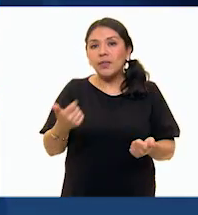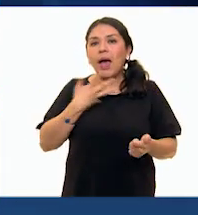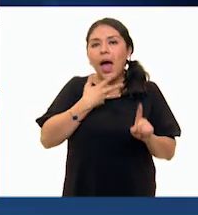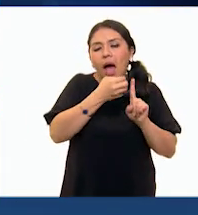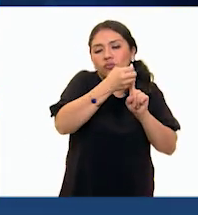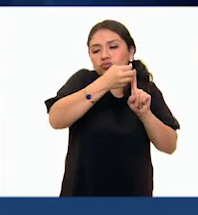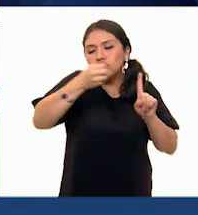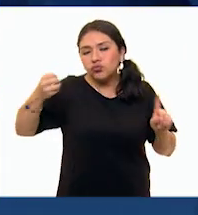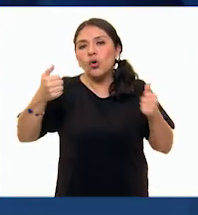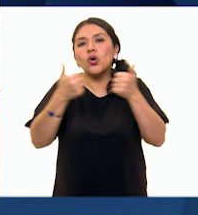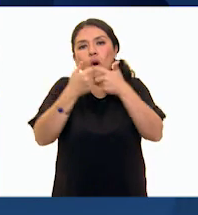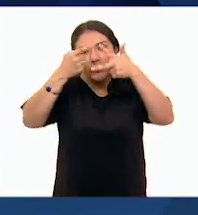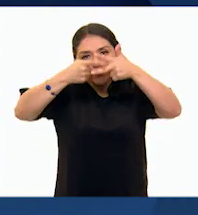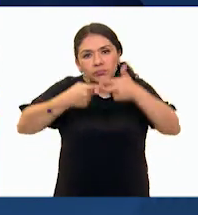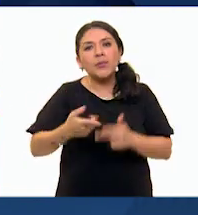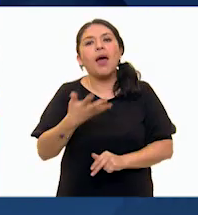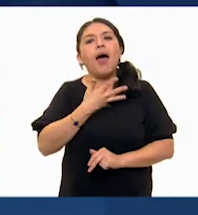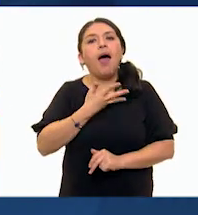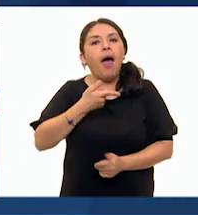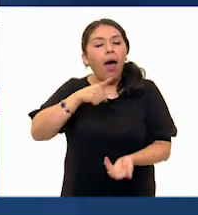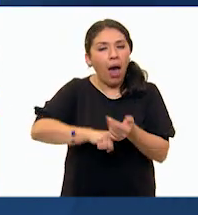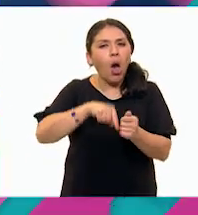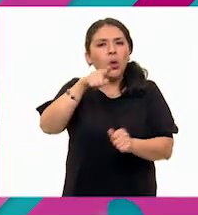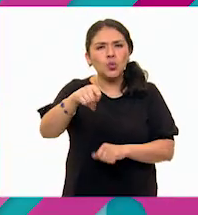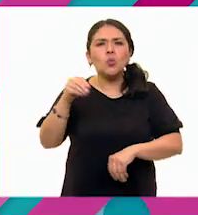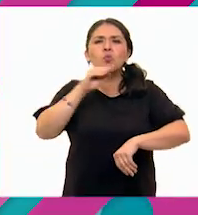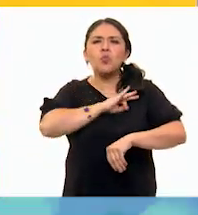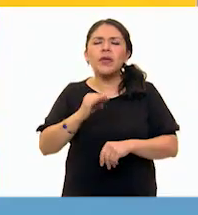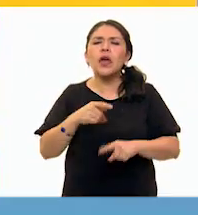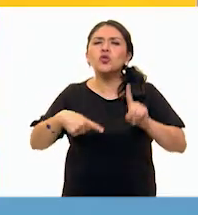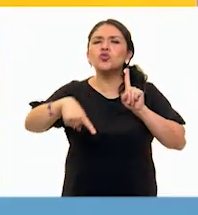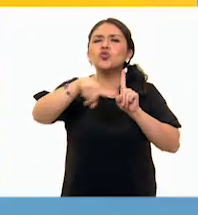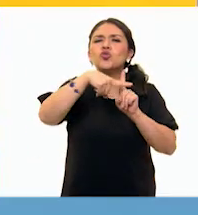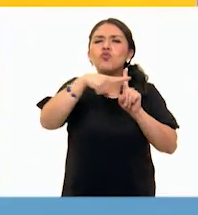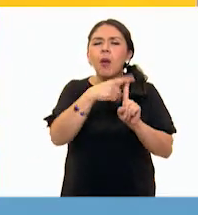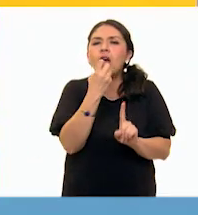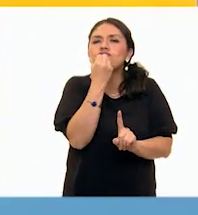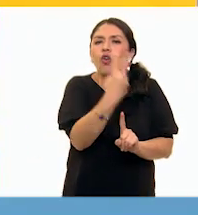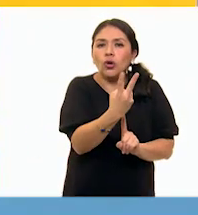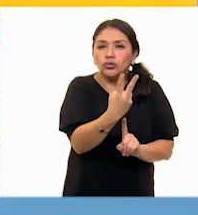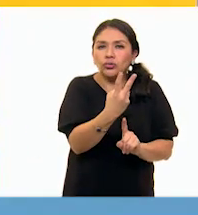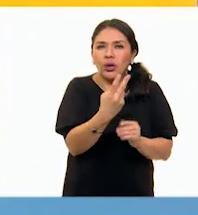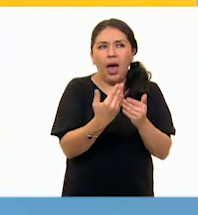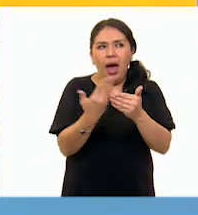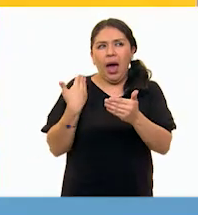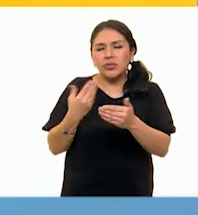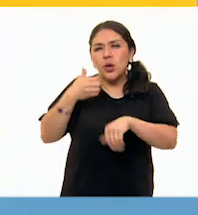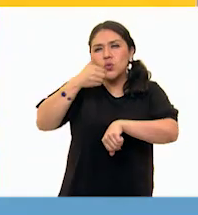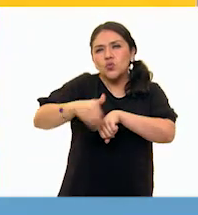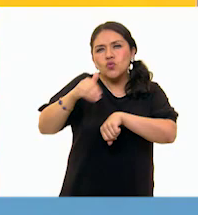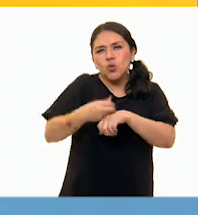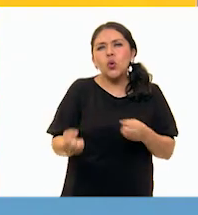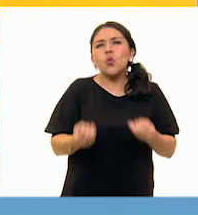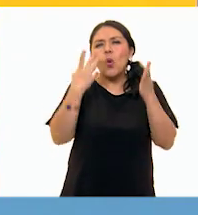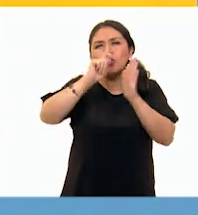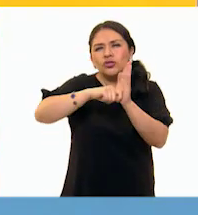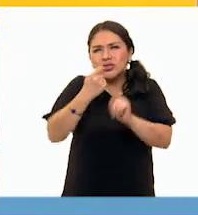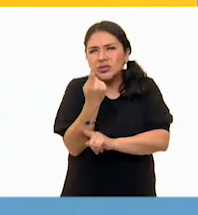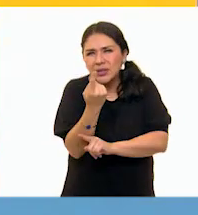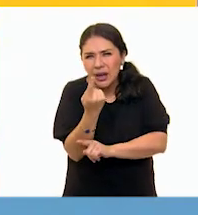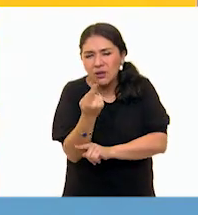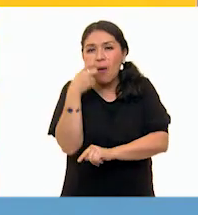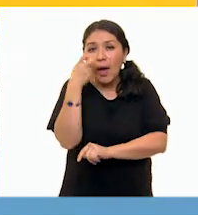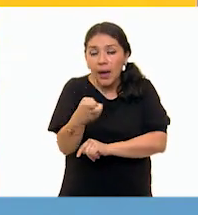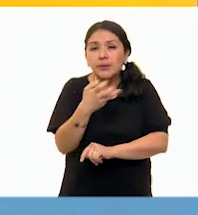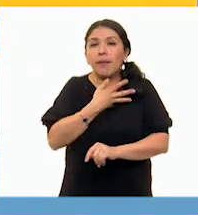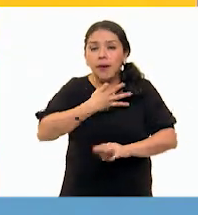progresión aritmética, ya que con sumar 2 al término anterior, que representa el número de cerillos que se aumentan, se